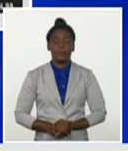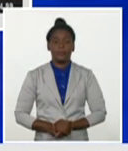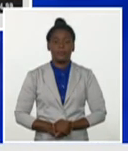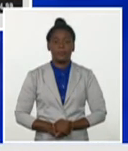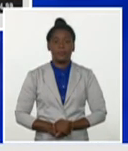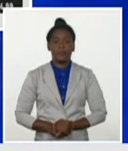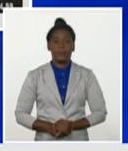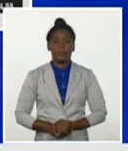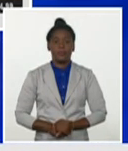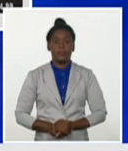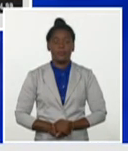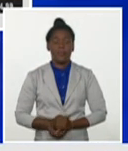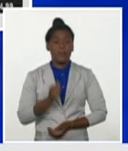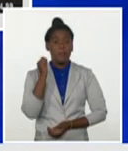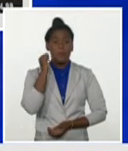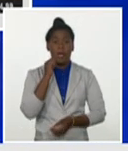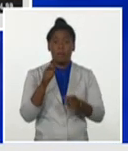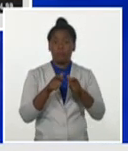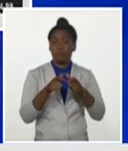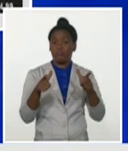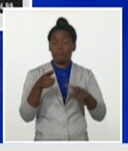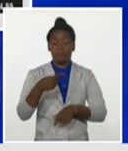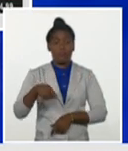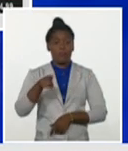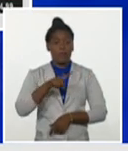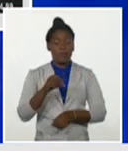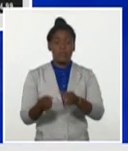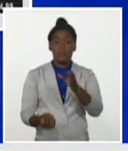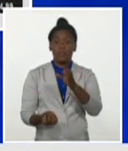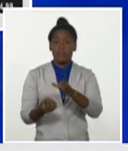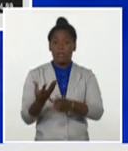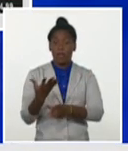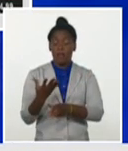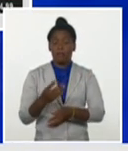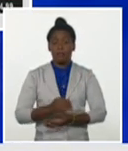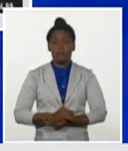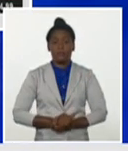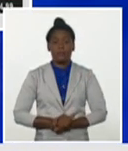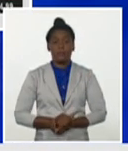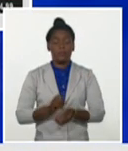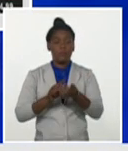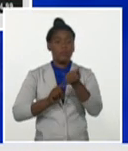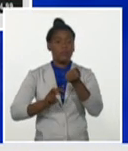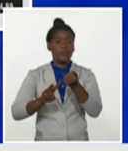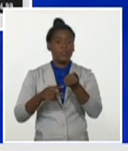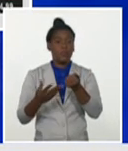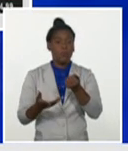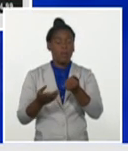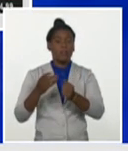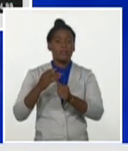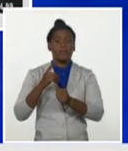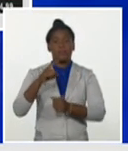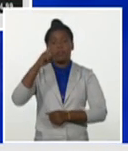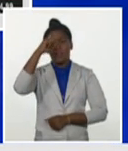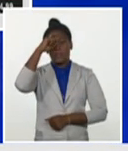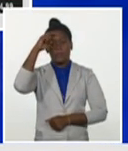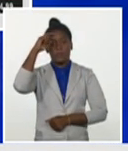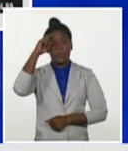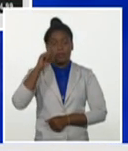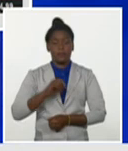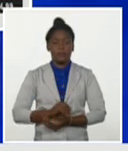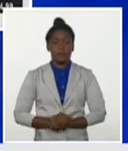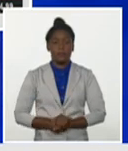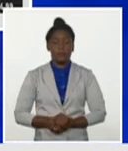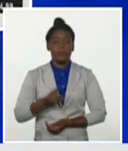positividad en el día de ayer de todas las muestras analizadas, provincia Santi Espíritus nuevamente,